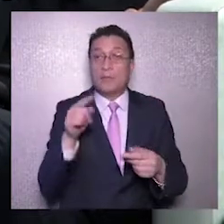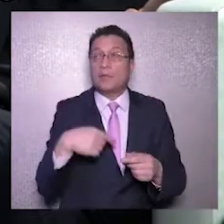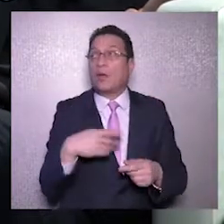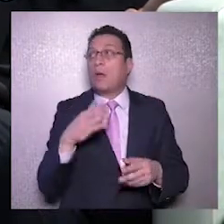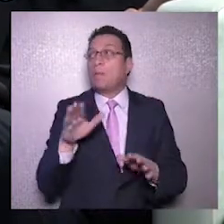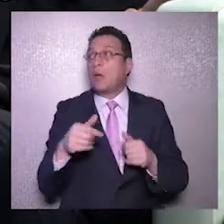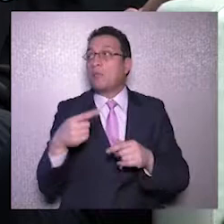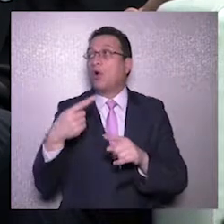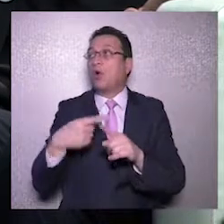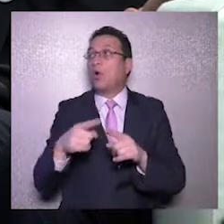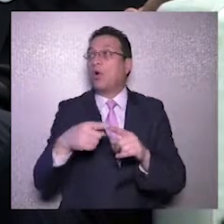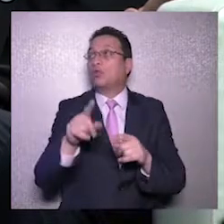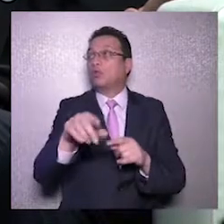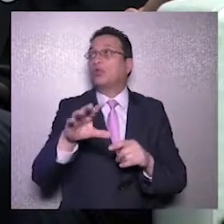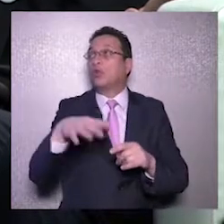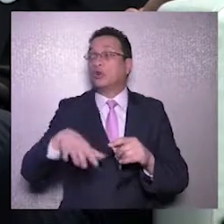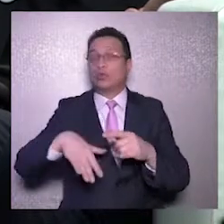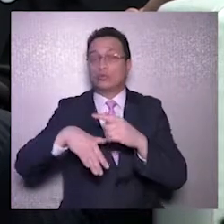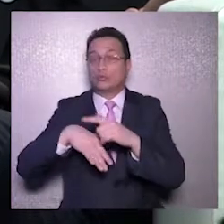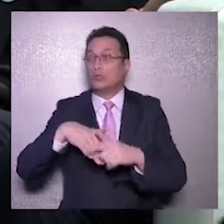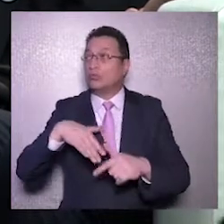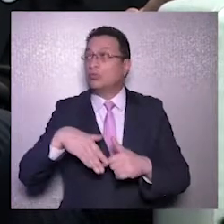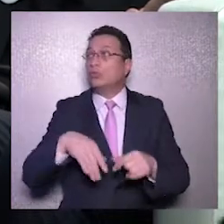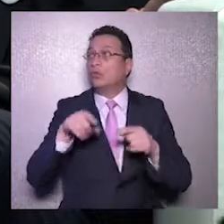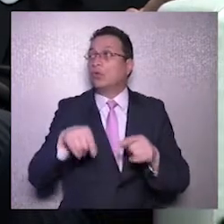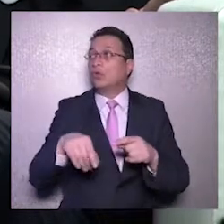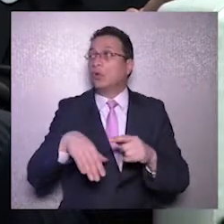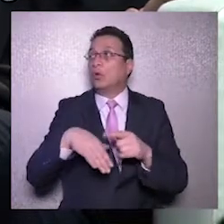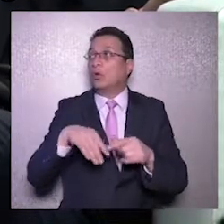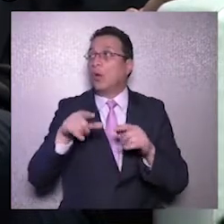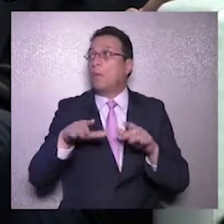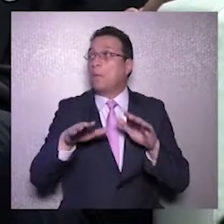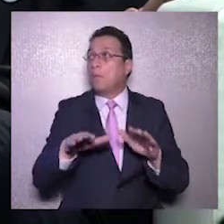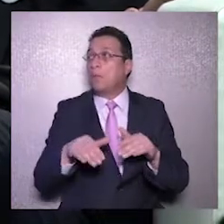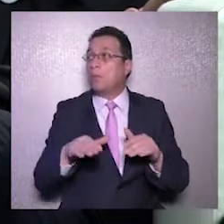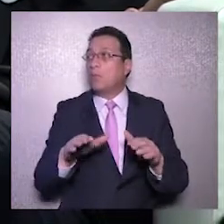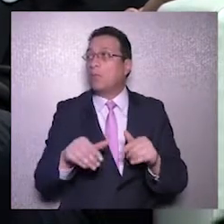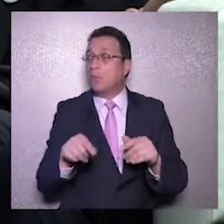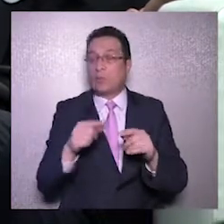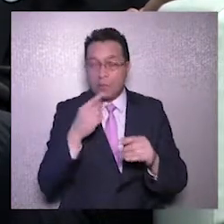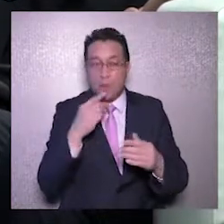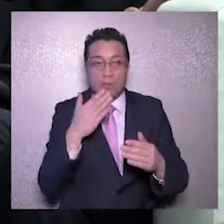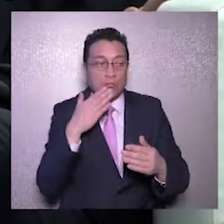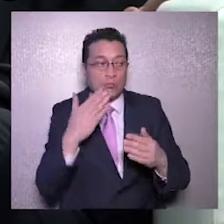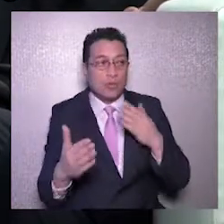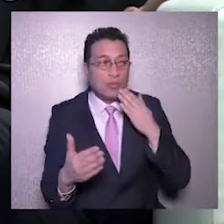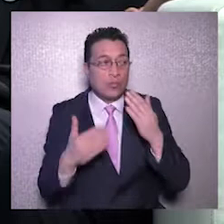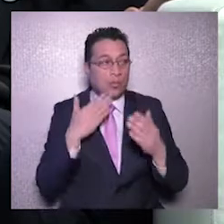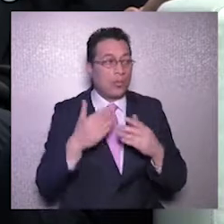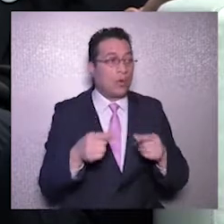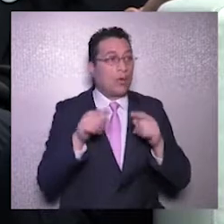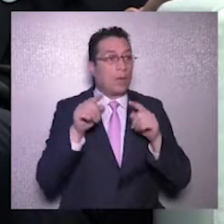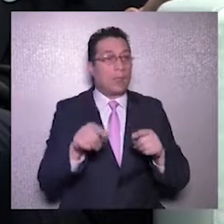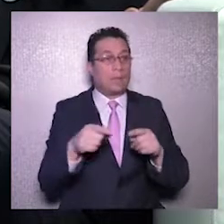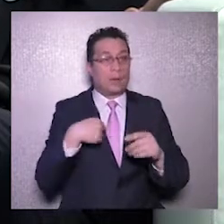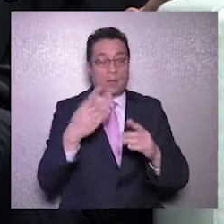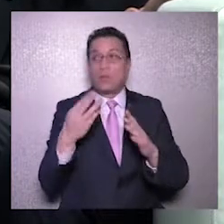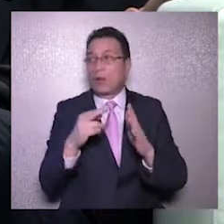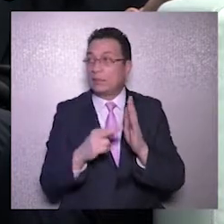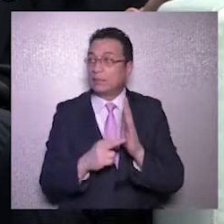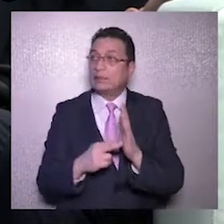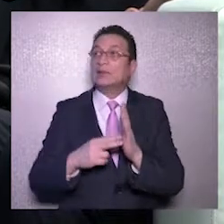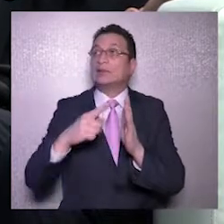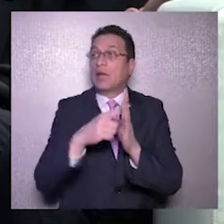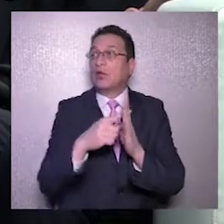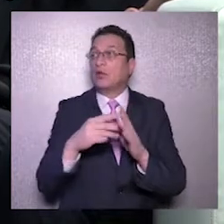todavía en países de la región todavía están en las enfermedades infectocontagiosas. Nosotros hemos dado un salto